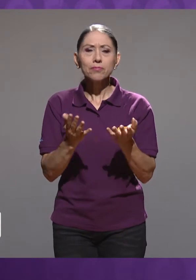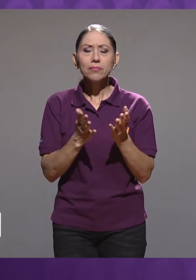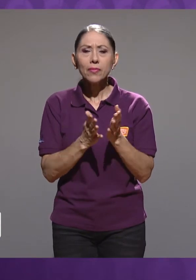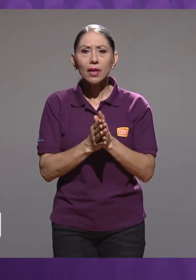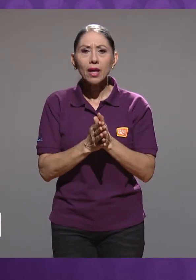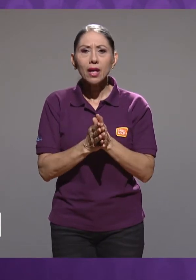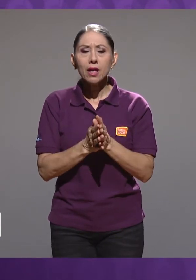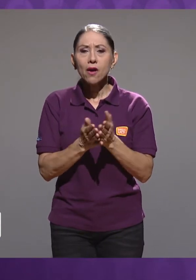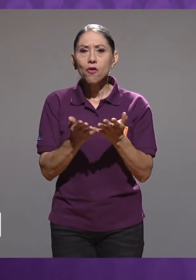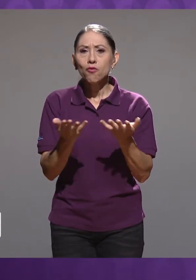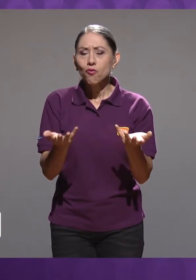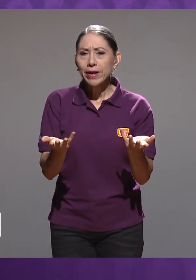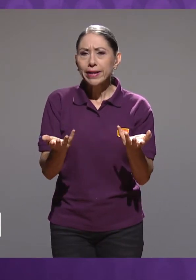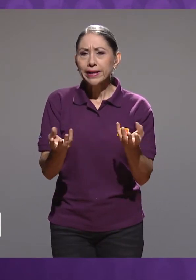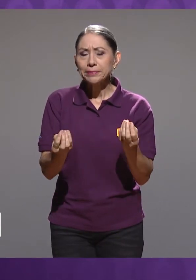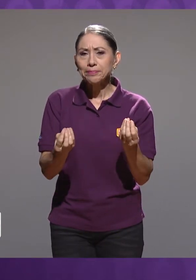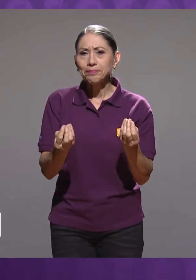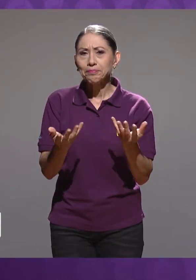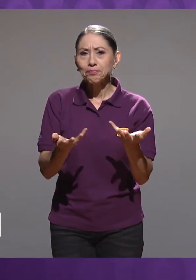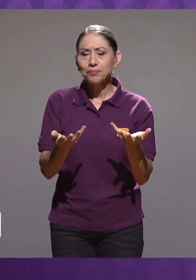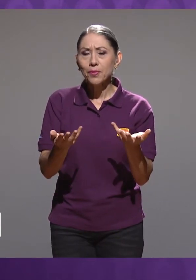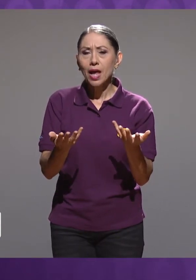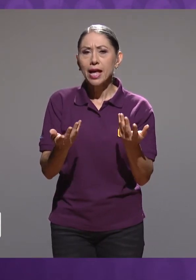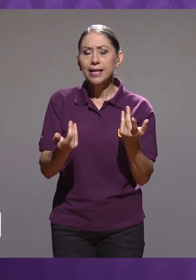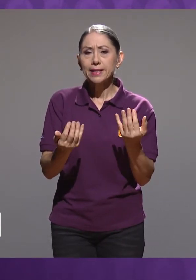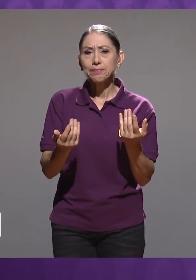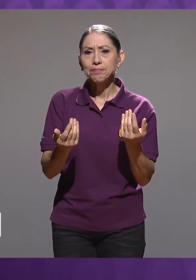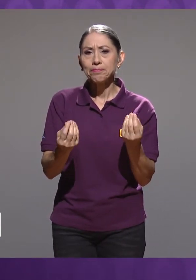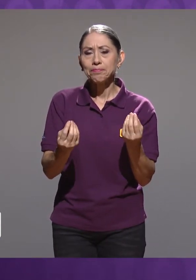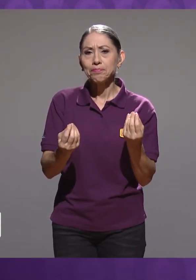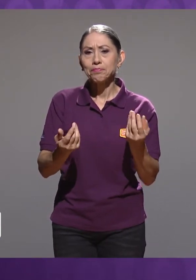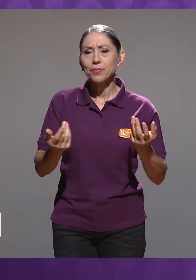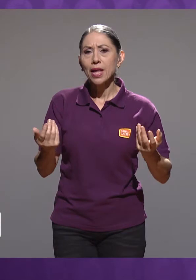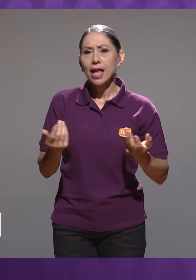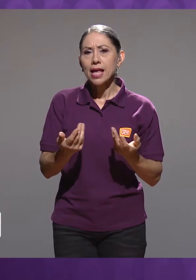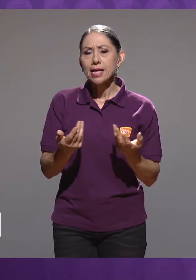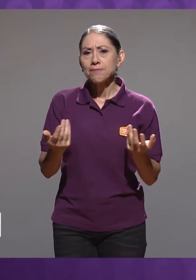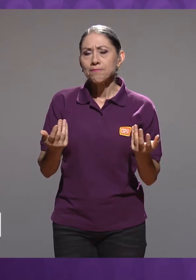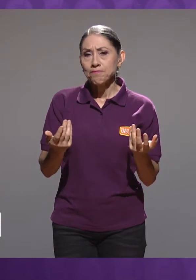Fue que se había